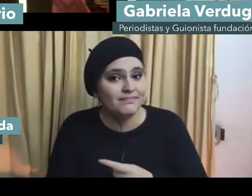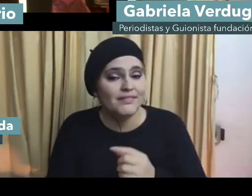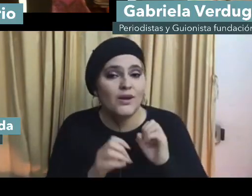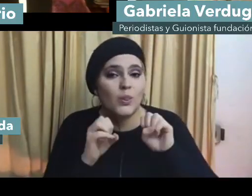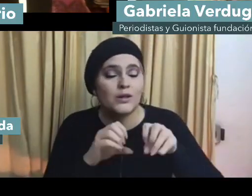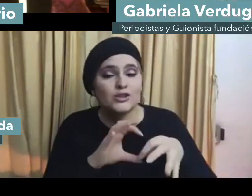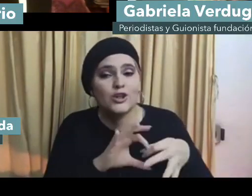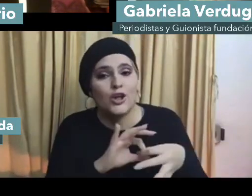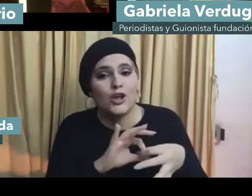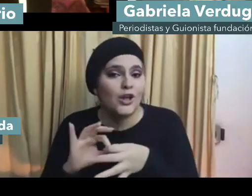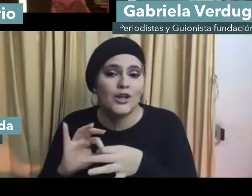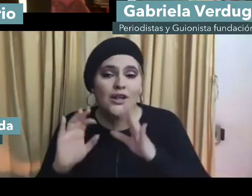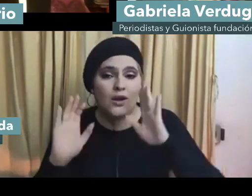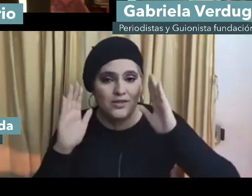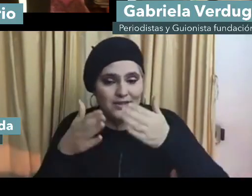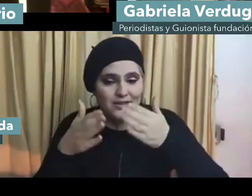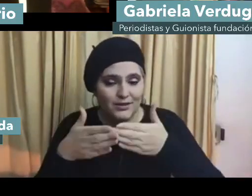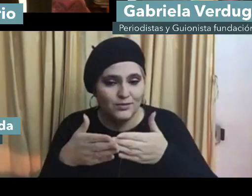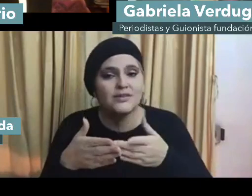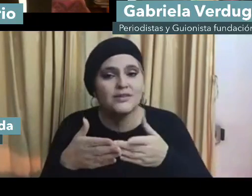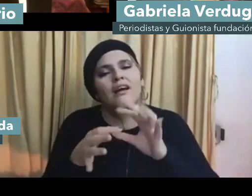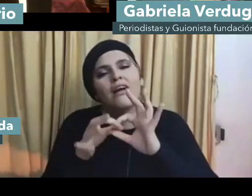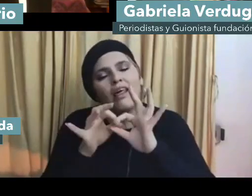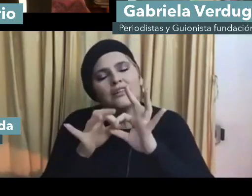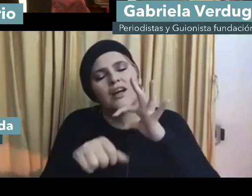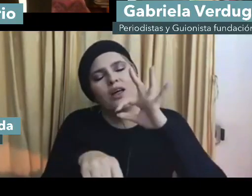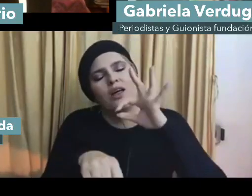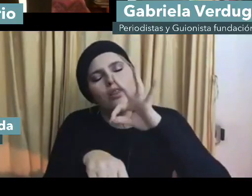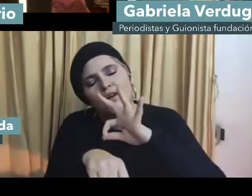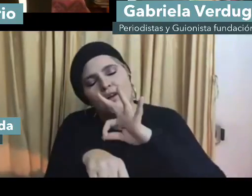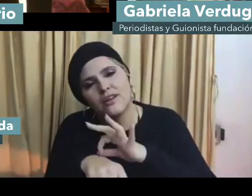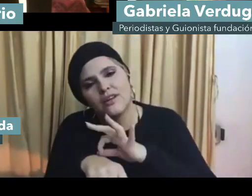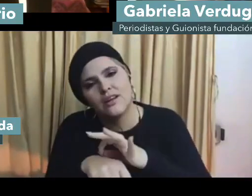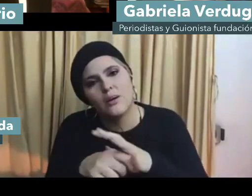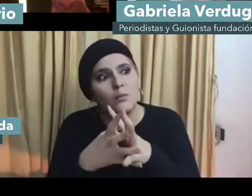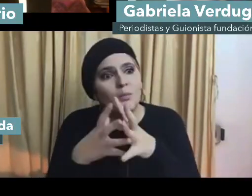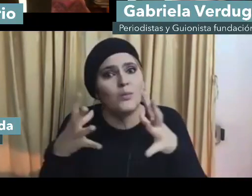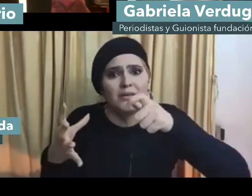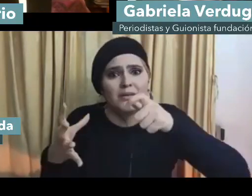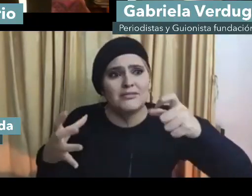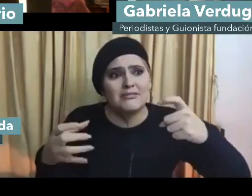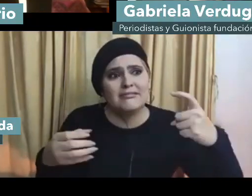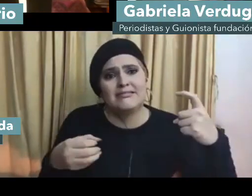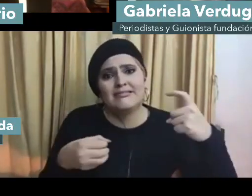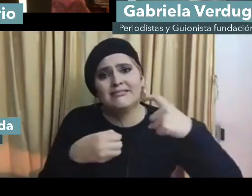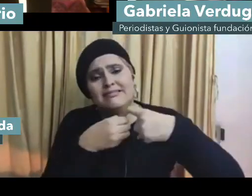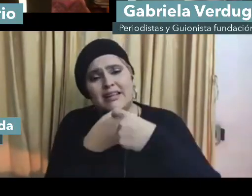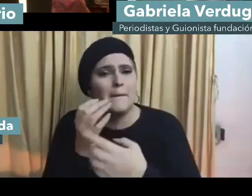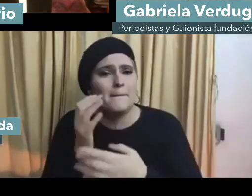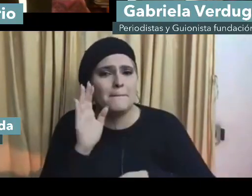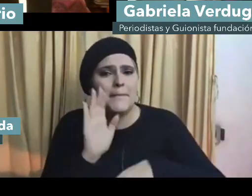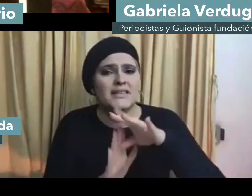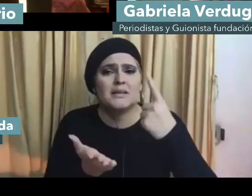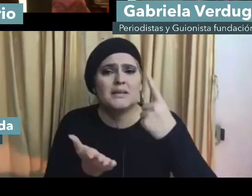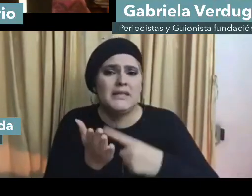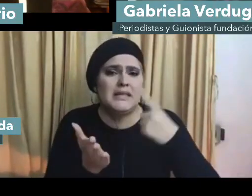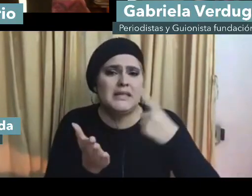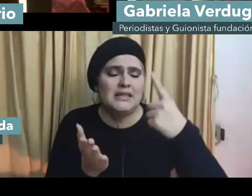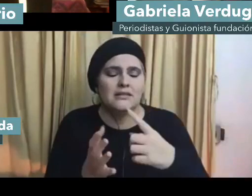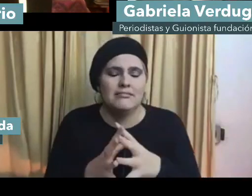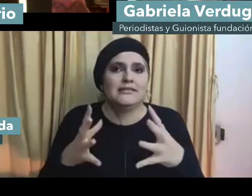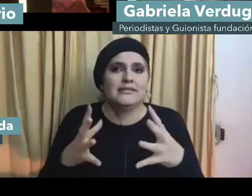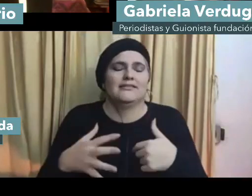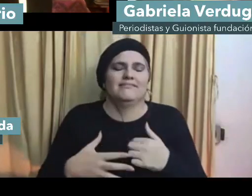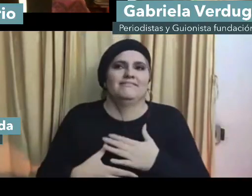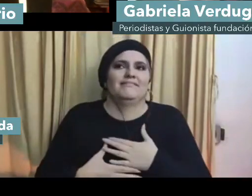dar las gracias, doctora. Tuvimos a muchísima gente también hoy día, más de 1000 personas. Eso supera nuestras expectativas, así que estamos muy contentas.